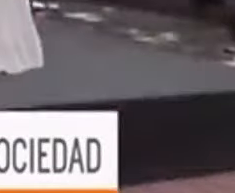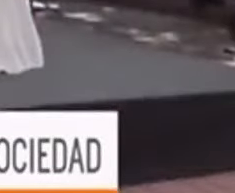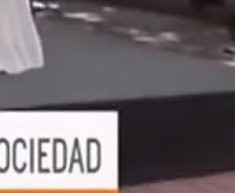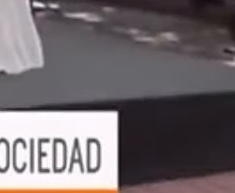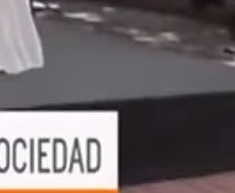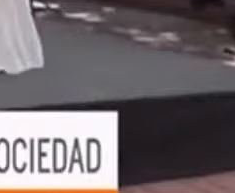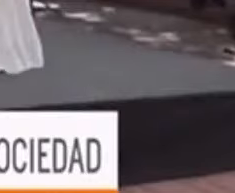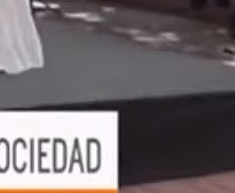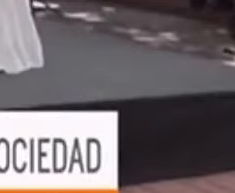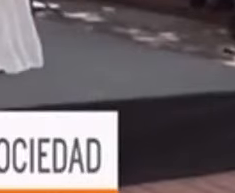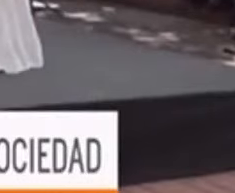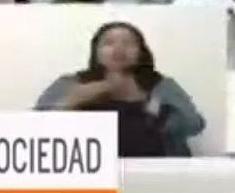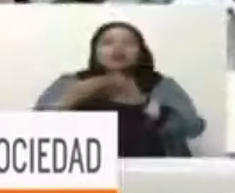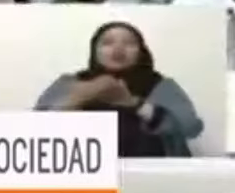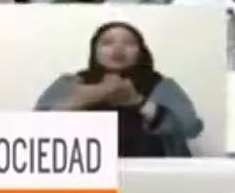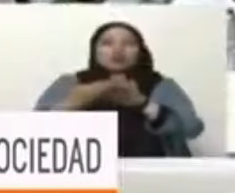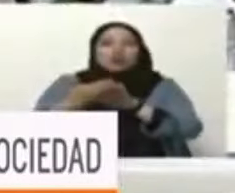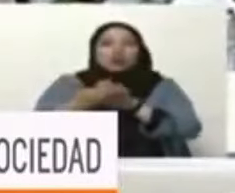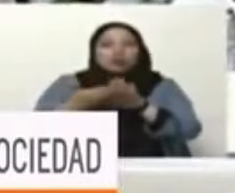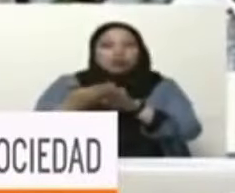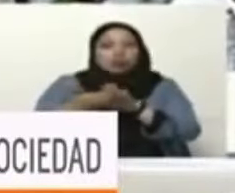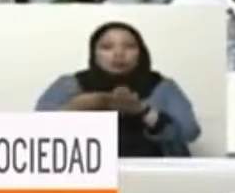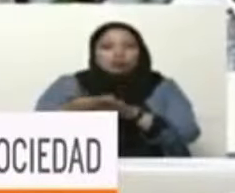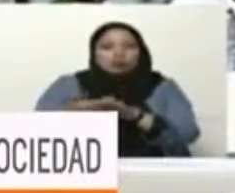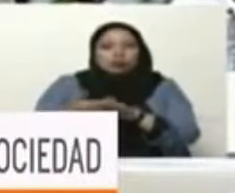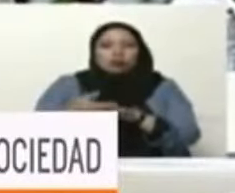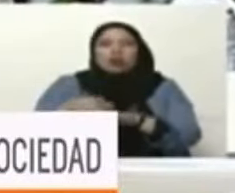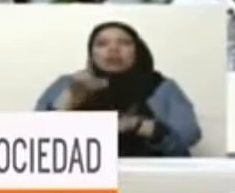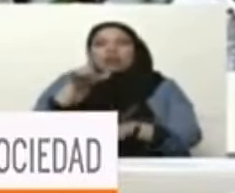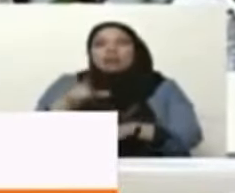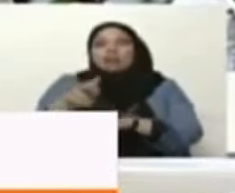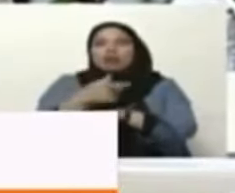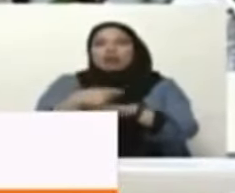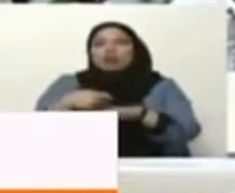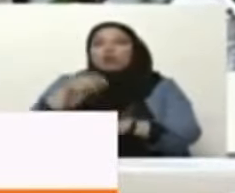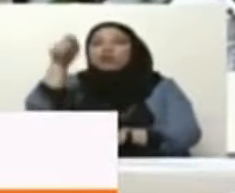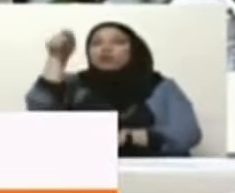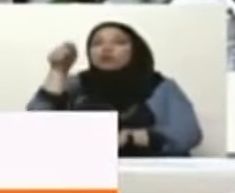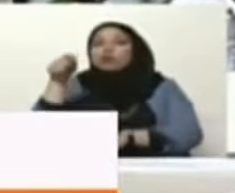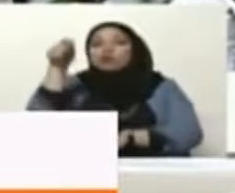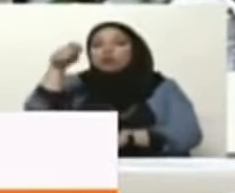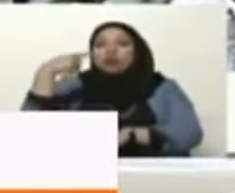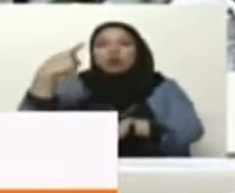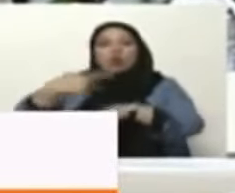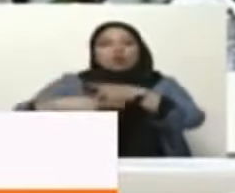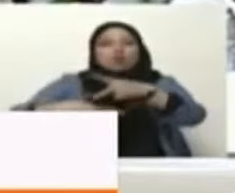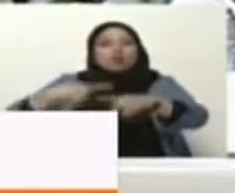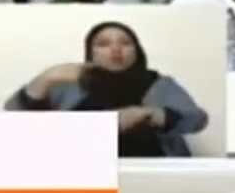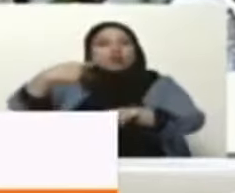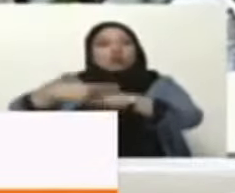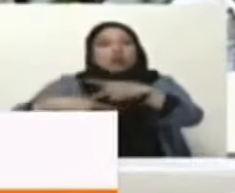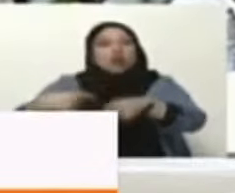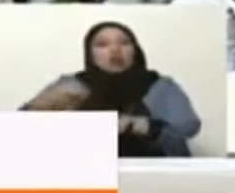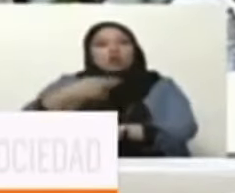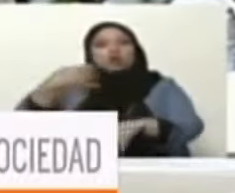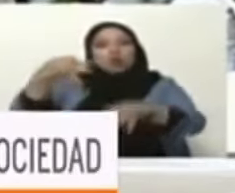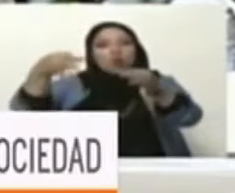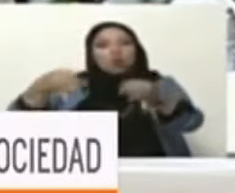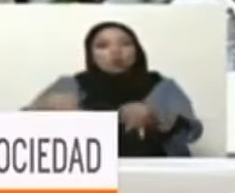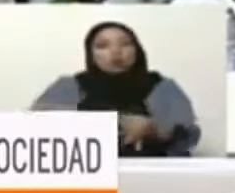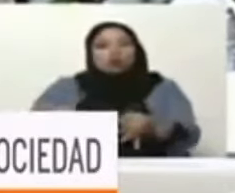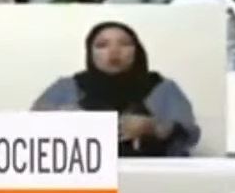iglesia tendrán un papel fundamental se habla de un gobierno para el cambio los procesos de negociación buscan los